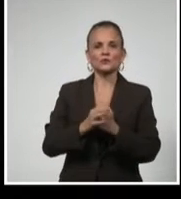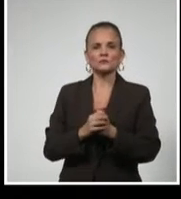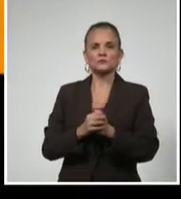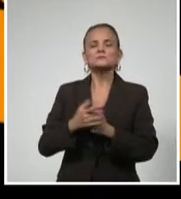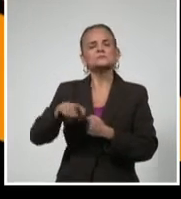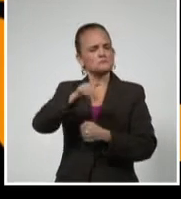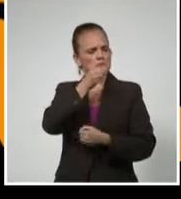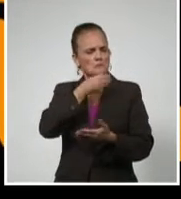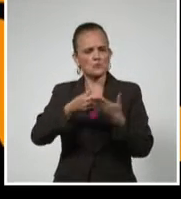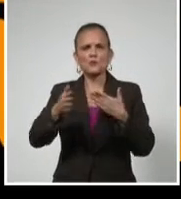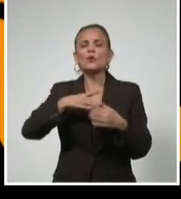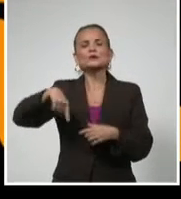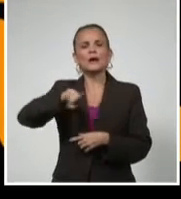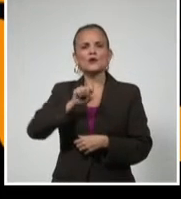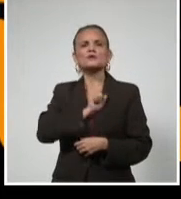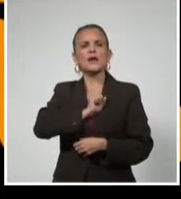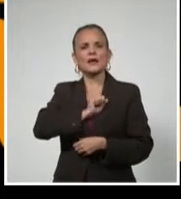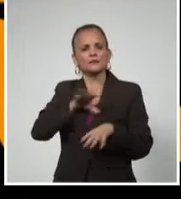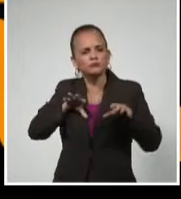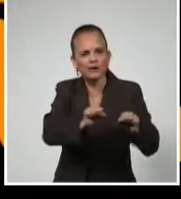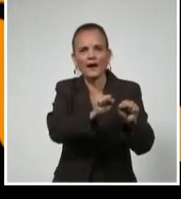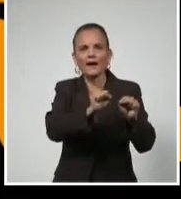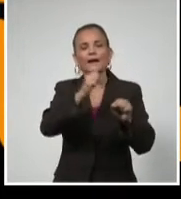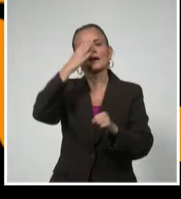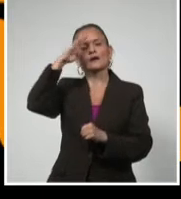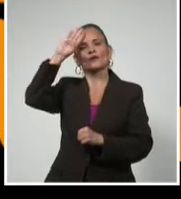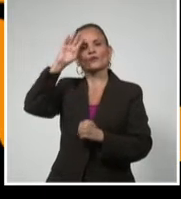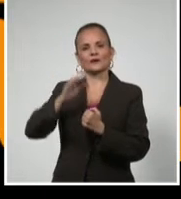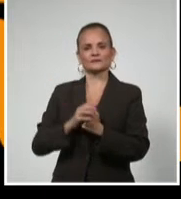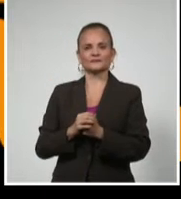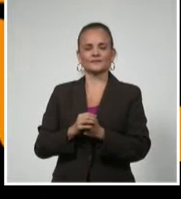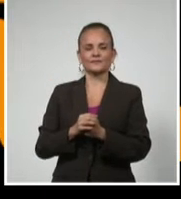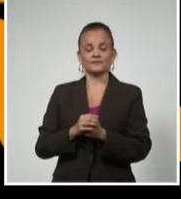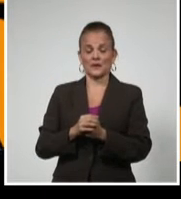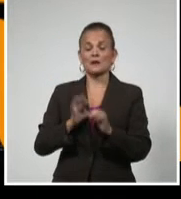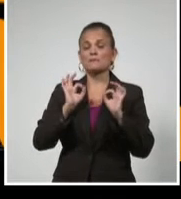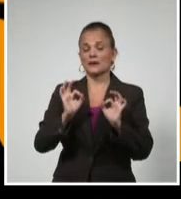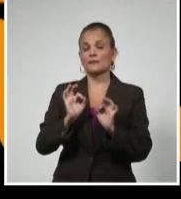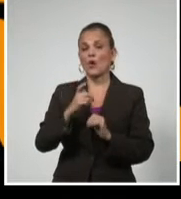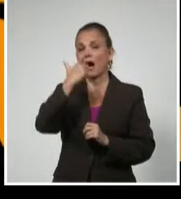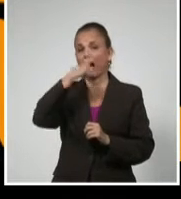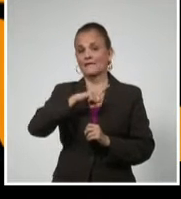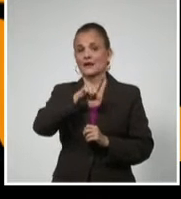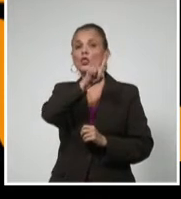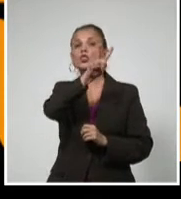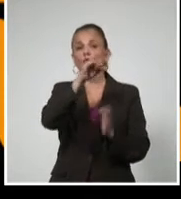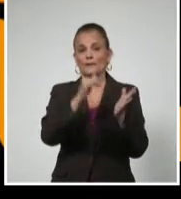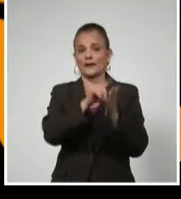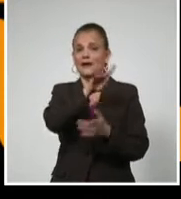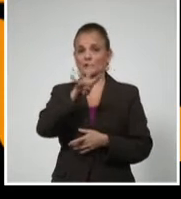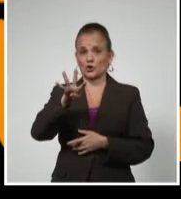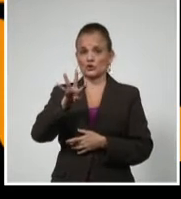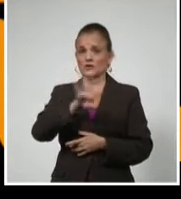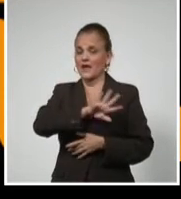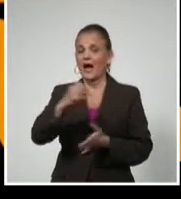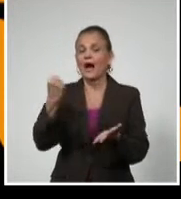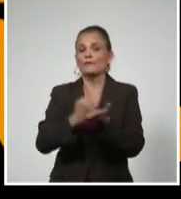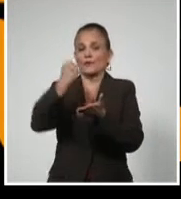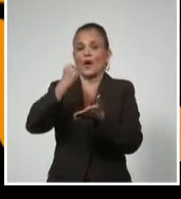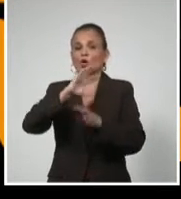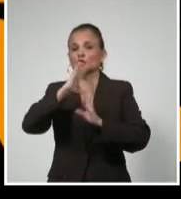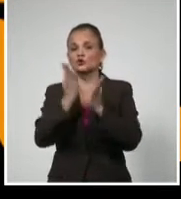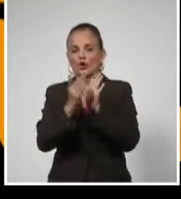continúan apostando por Cuba. Desde abril de 2014, tras la aprobación de la Ley de Inversión Extranjera en Cuba, se han